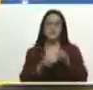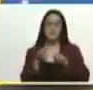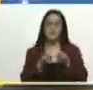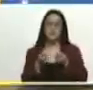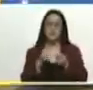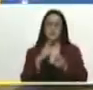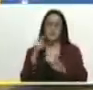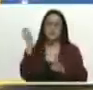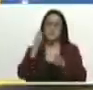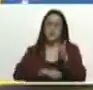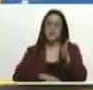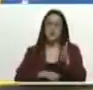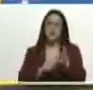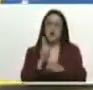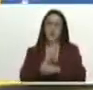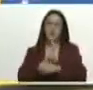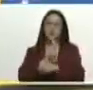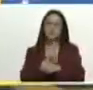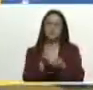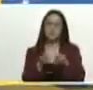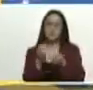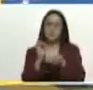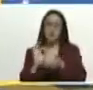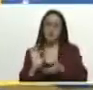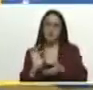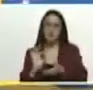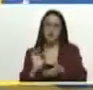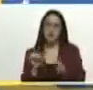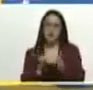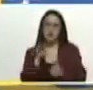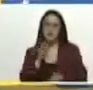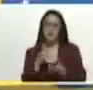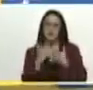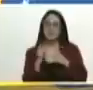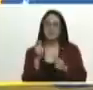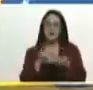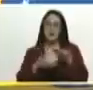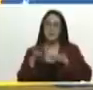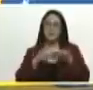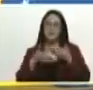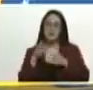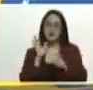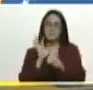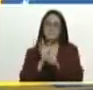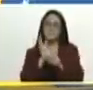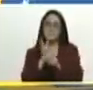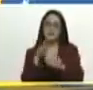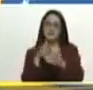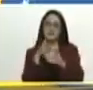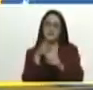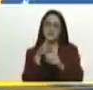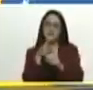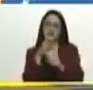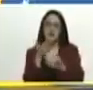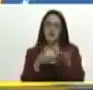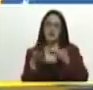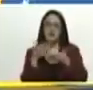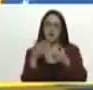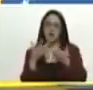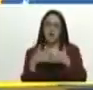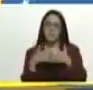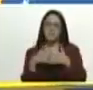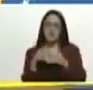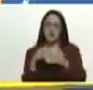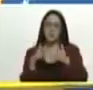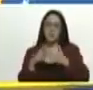se le prohíbe el uso de una moneda? ¿Dónde está la libertad comercial cuando se persigue a los agentes comerciales, a los barcos